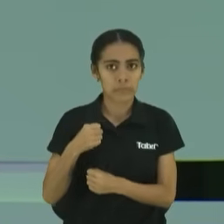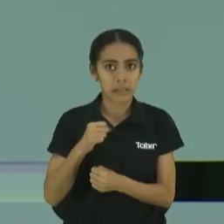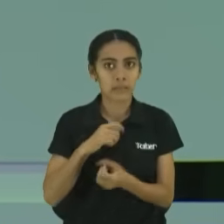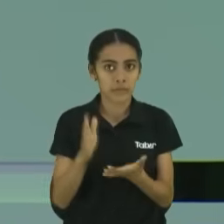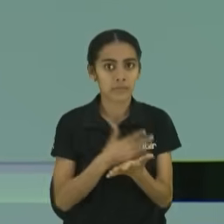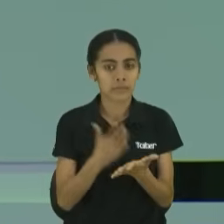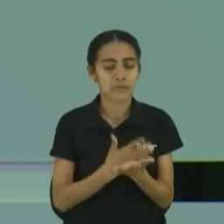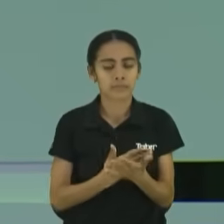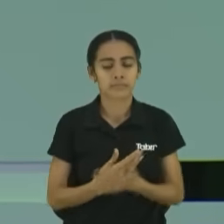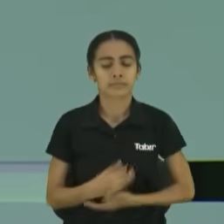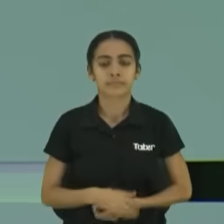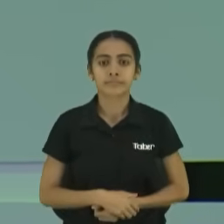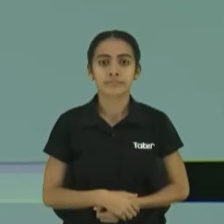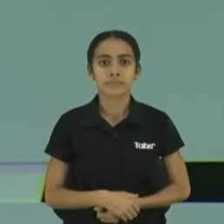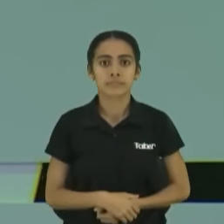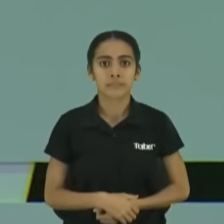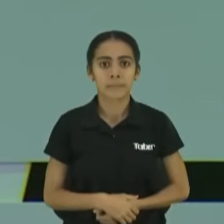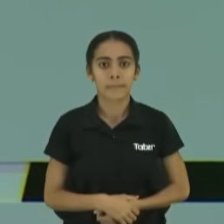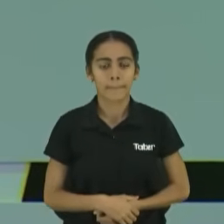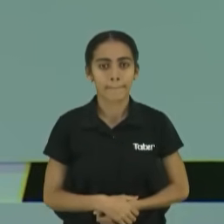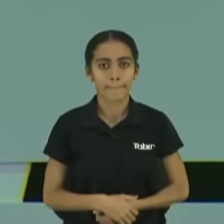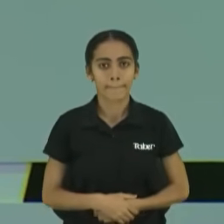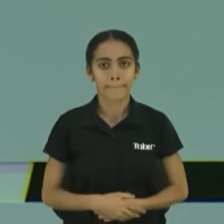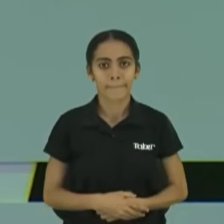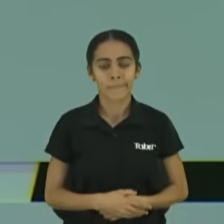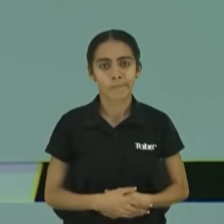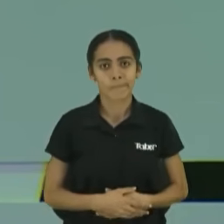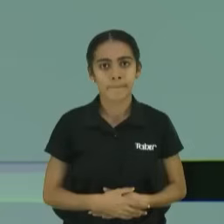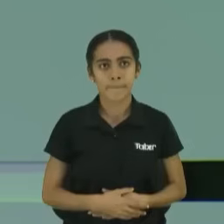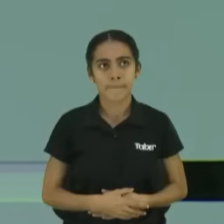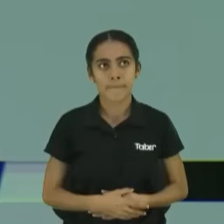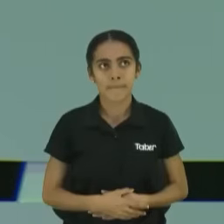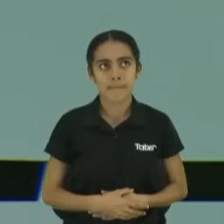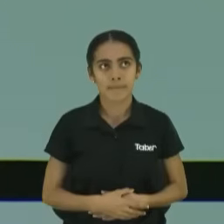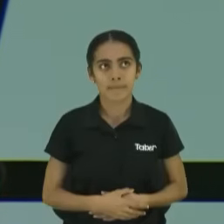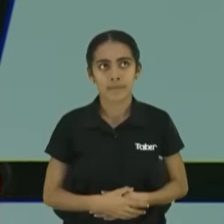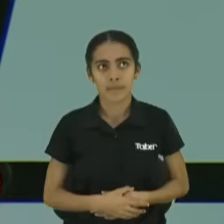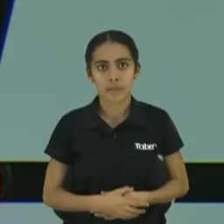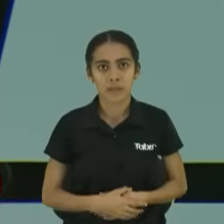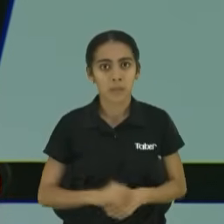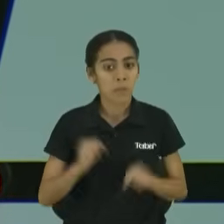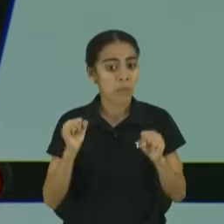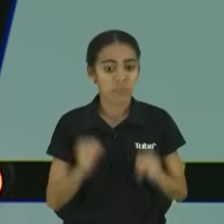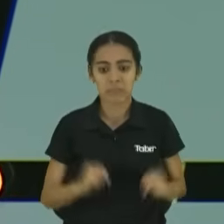barras. Y yo, ay, Dios mío, ni eso. No nos pudieron cambiar.